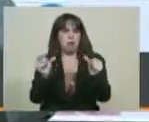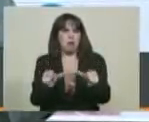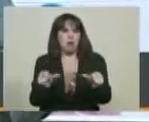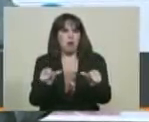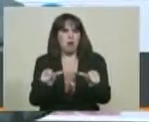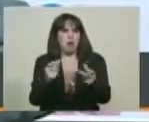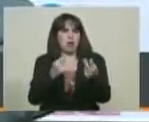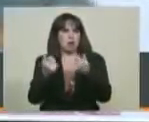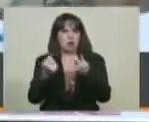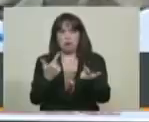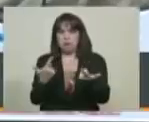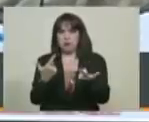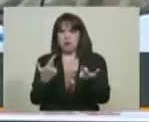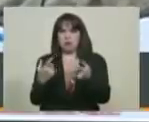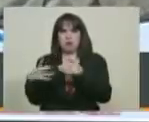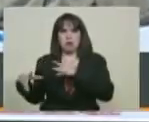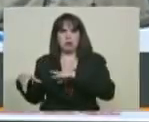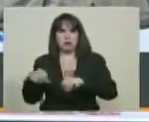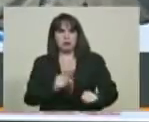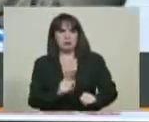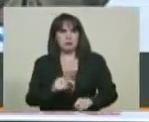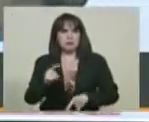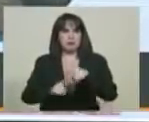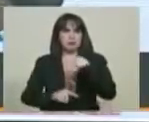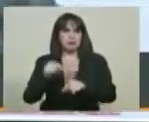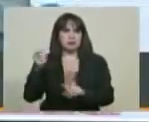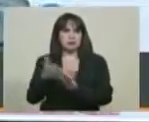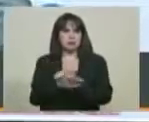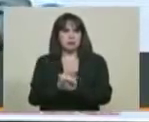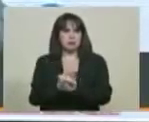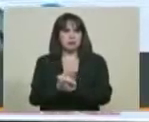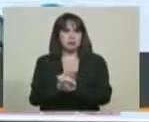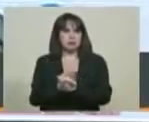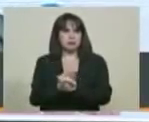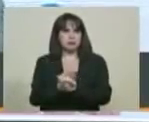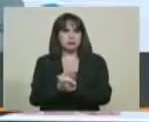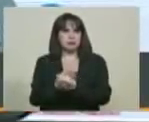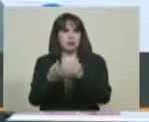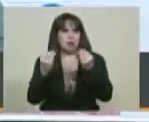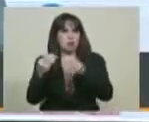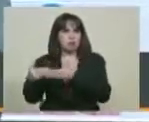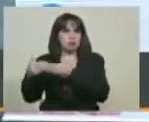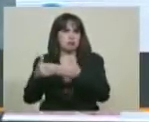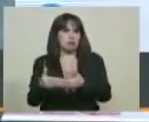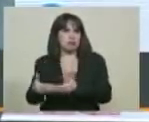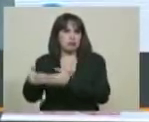que ha impuesto el capitalismo y el imperialismo como modelo de guerra contra el pueblo venezolano,